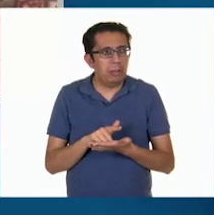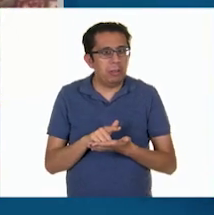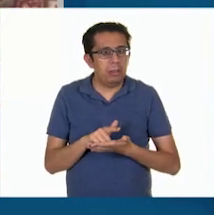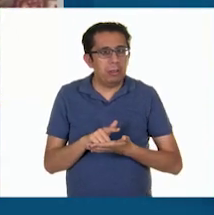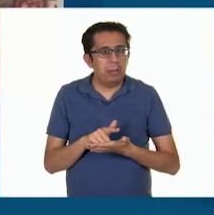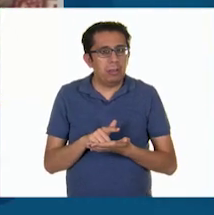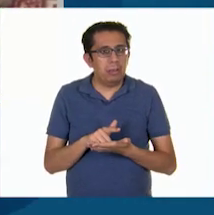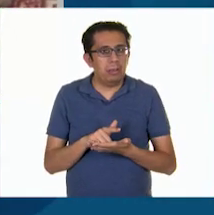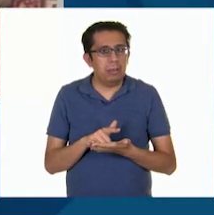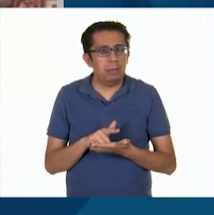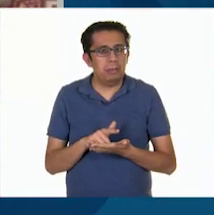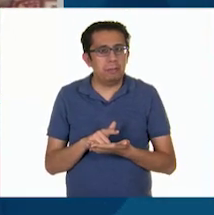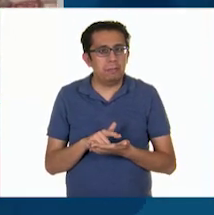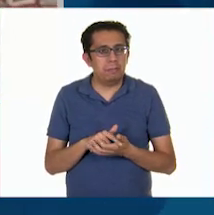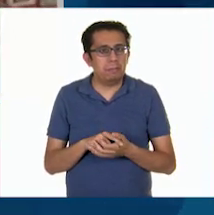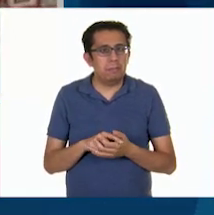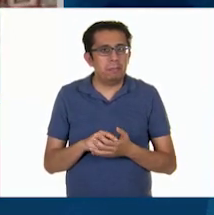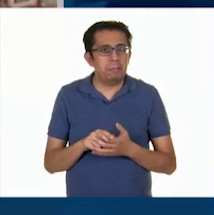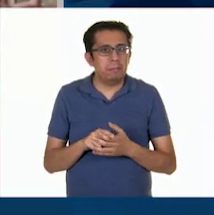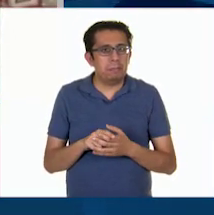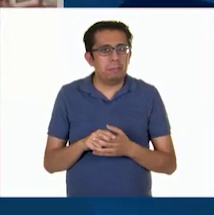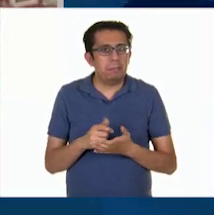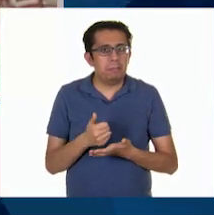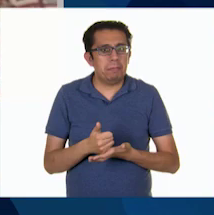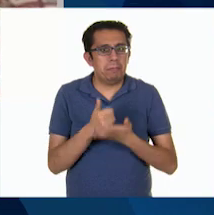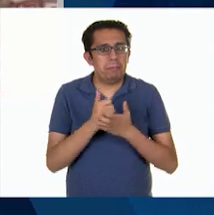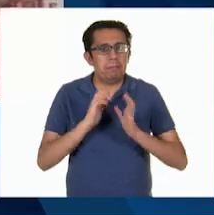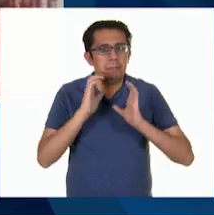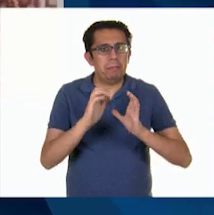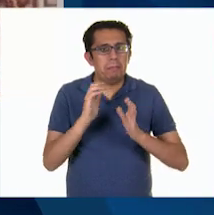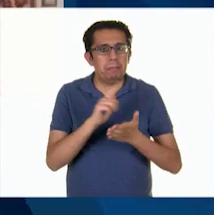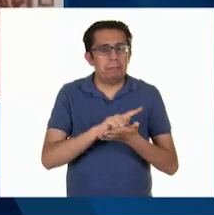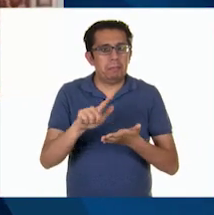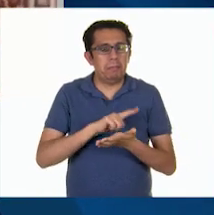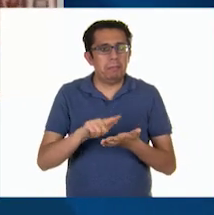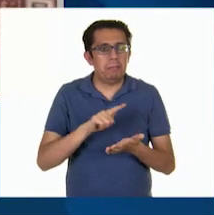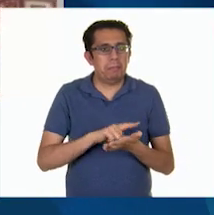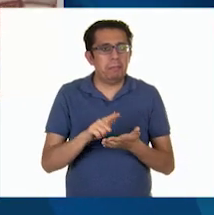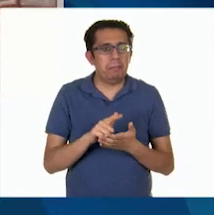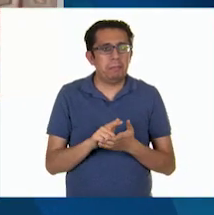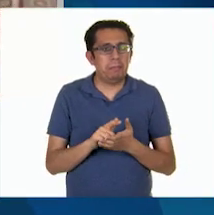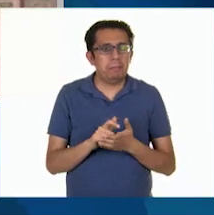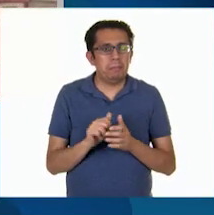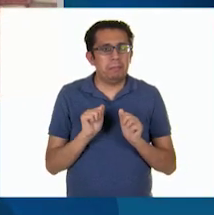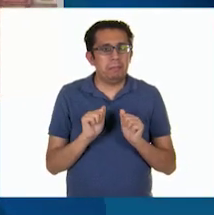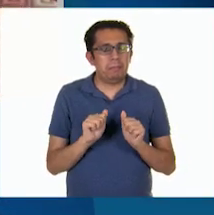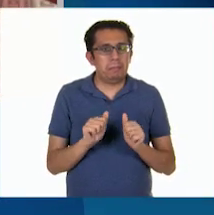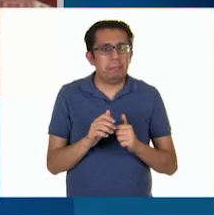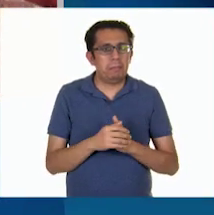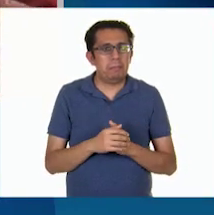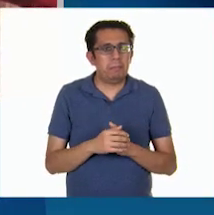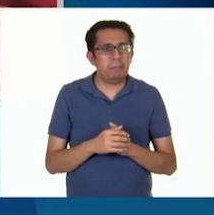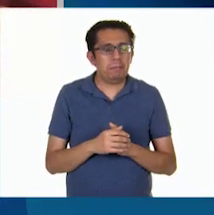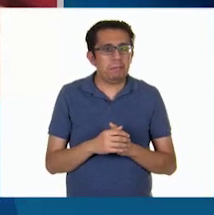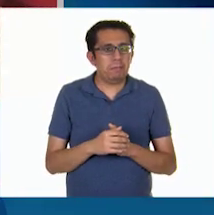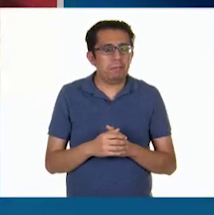nuestra higiene y nuestra salud. Porque cuidando nuestra higiene podemos tener una buena salud.